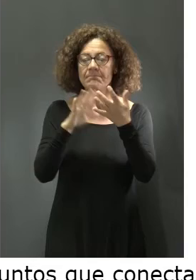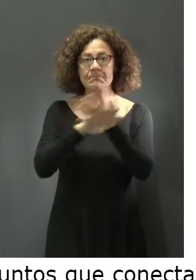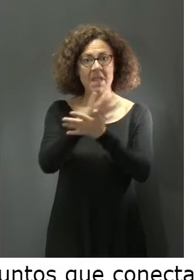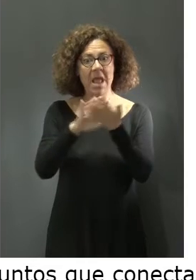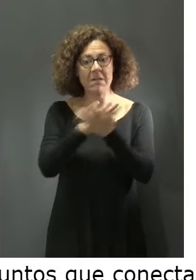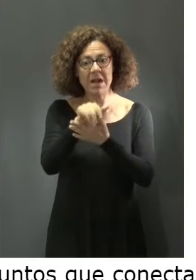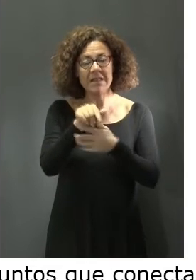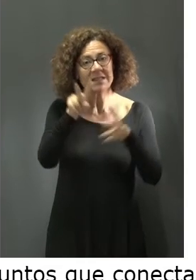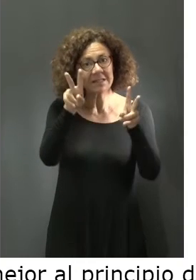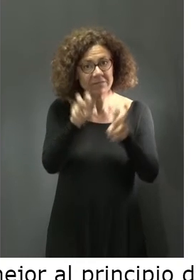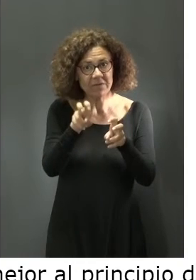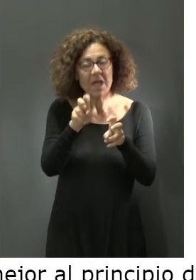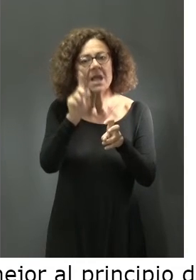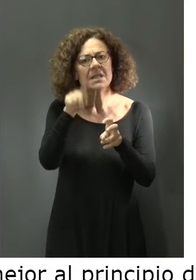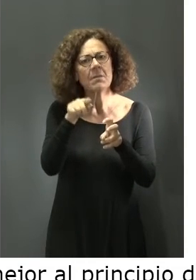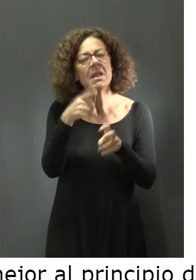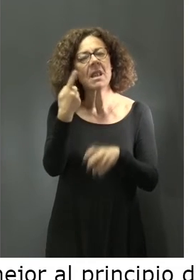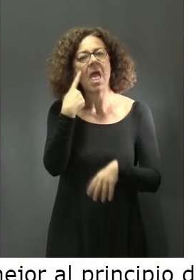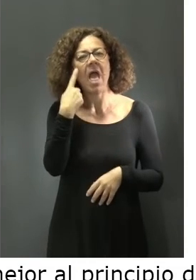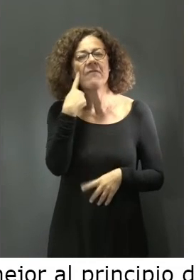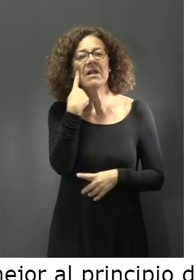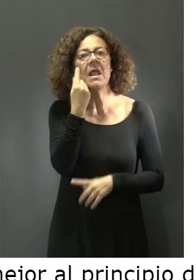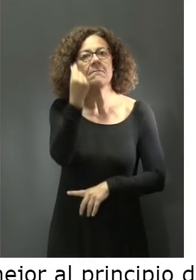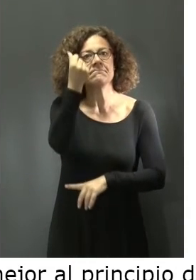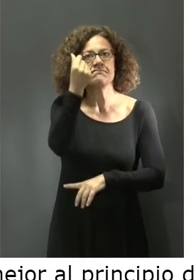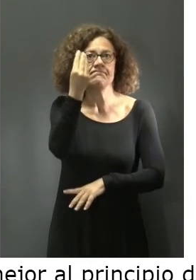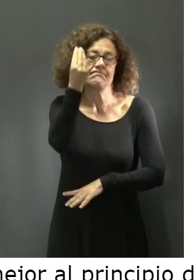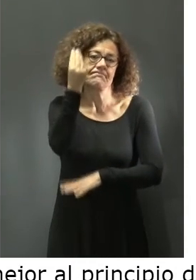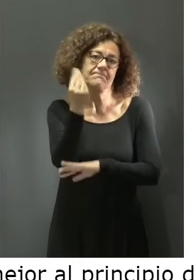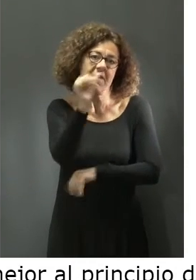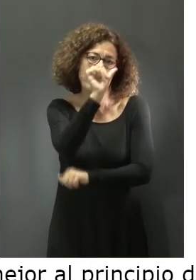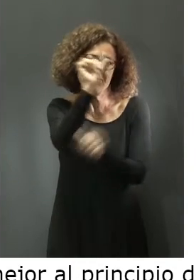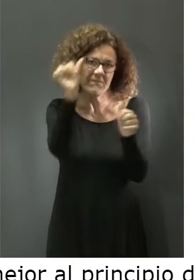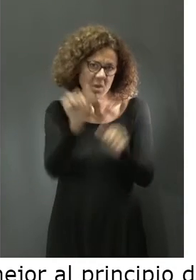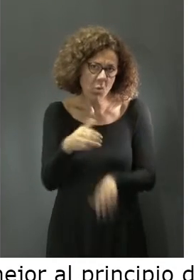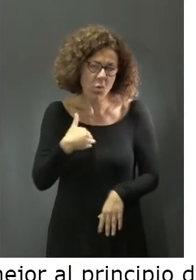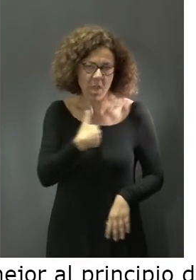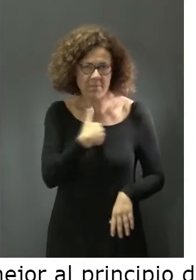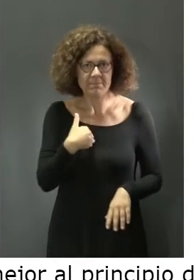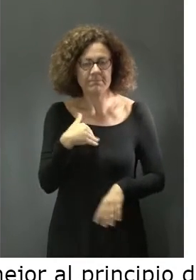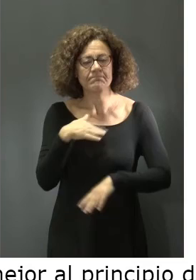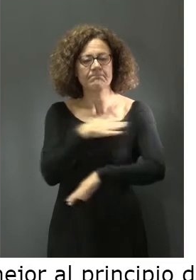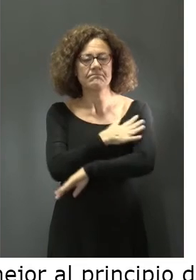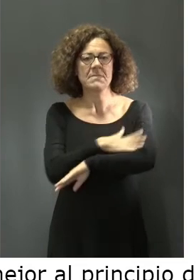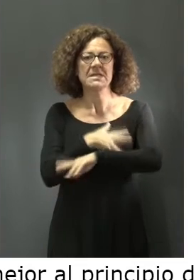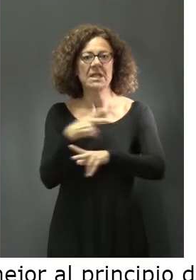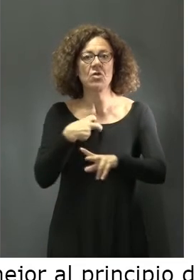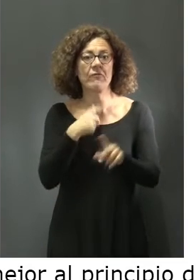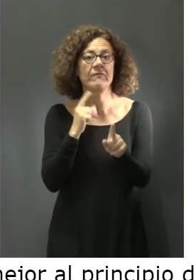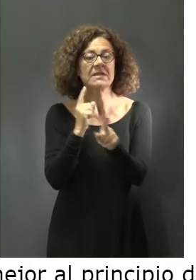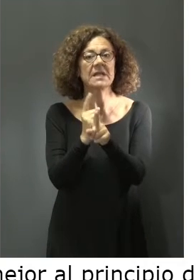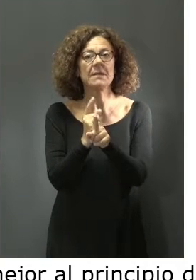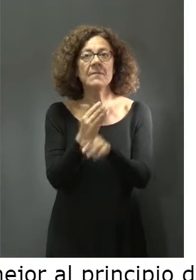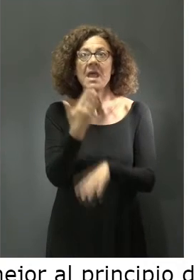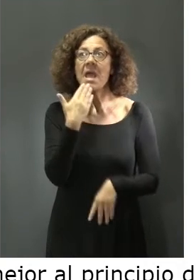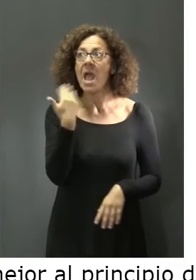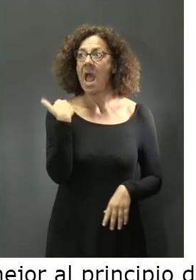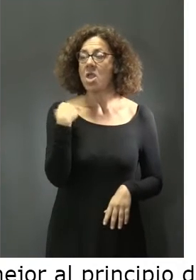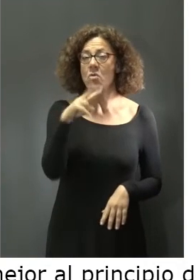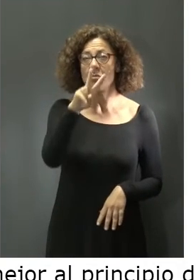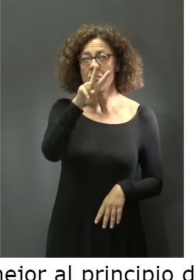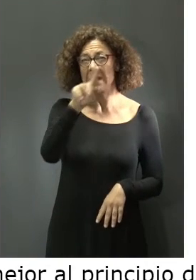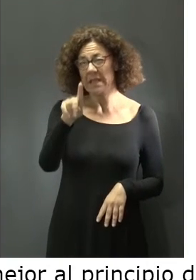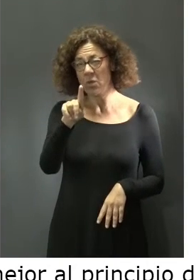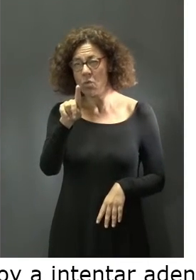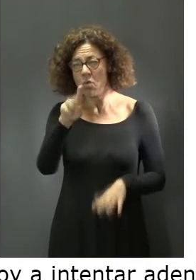materia y aproximar también la figura del Ministerio Fiscal. Como decía Santiago, en el año 2021, muy